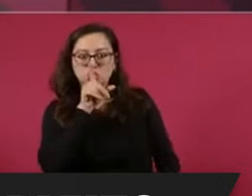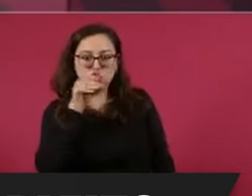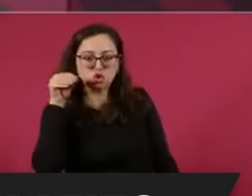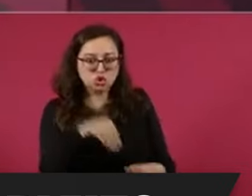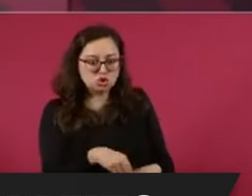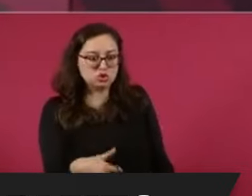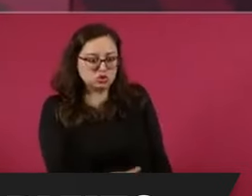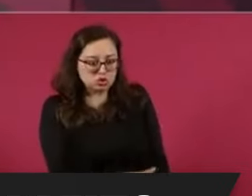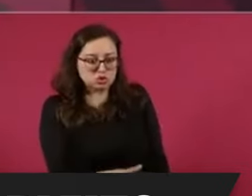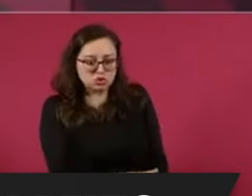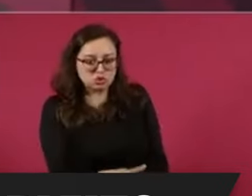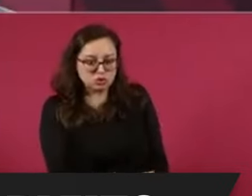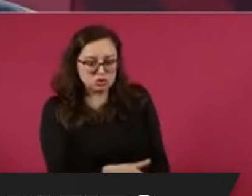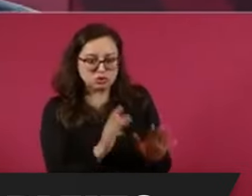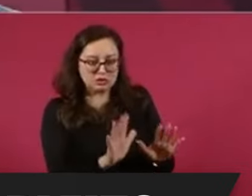coloquialmente, con esto de,